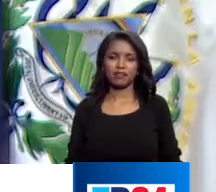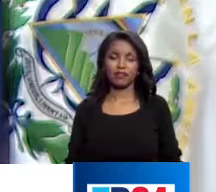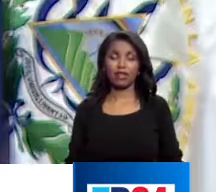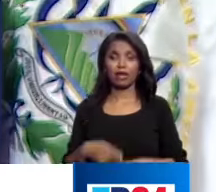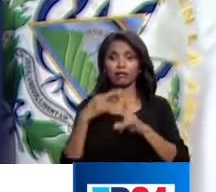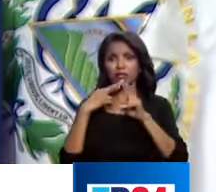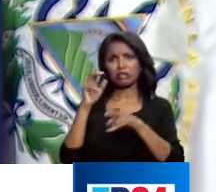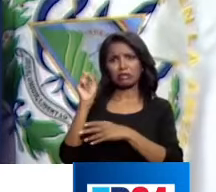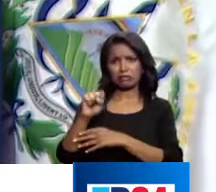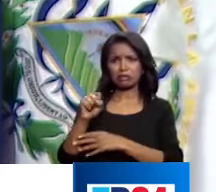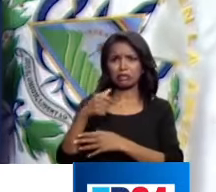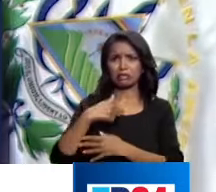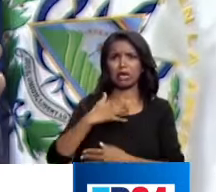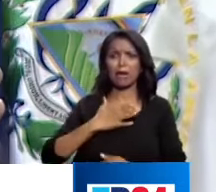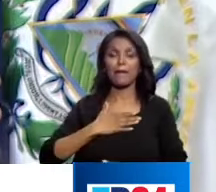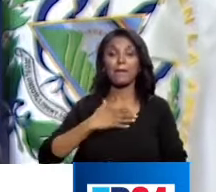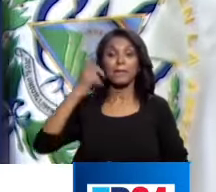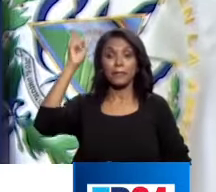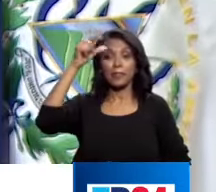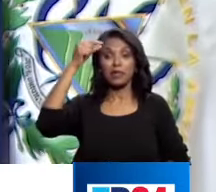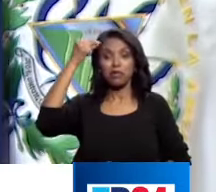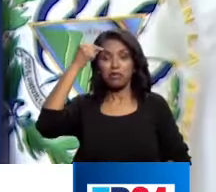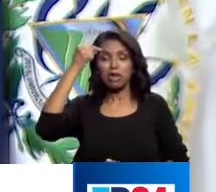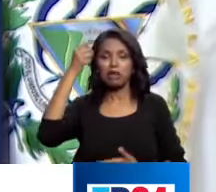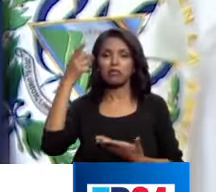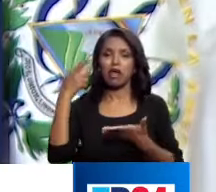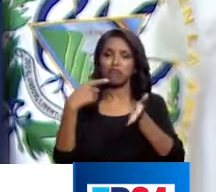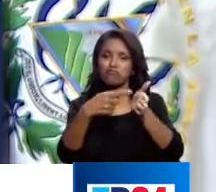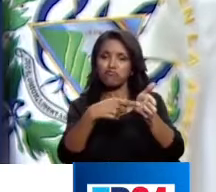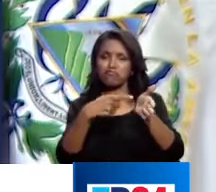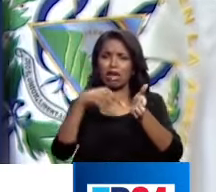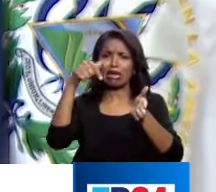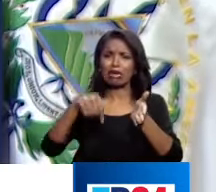supuesto. Da pena cómo tenemos que